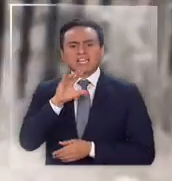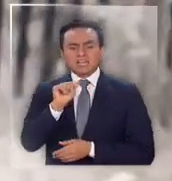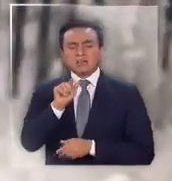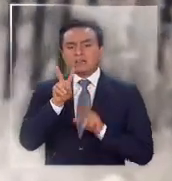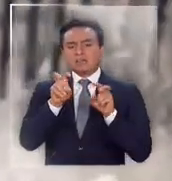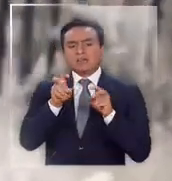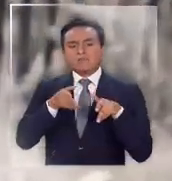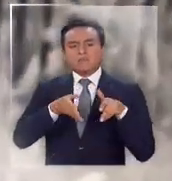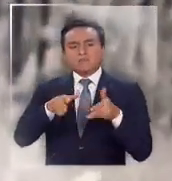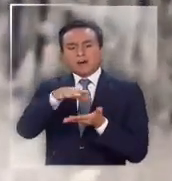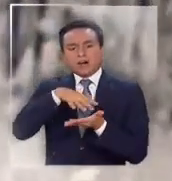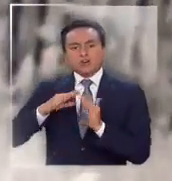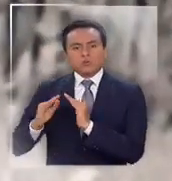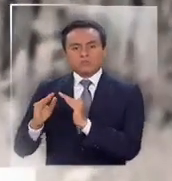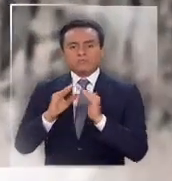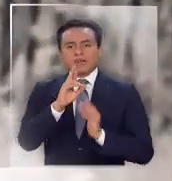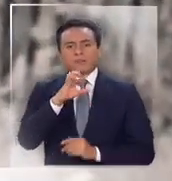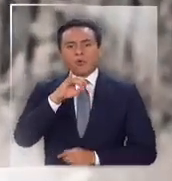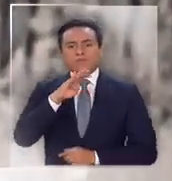el barrio República.